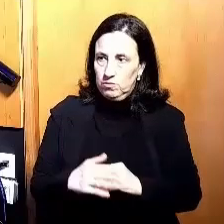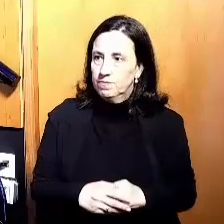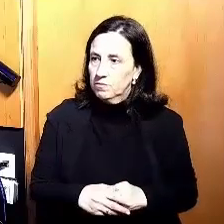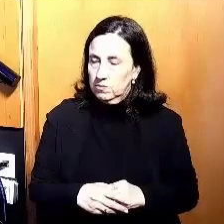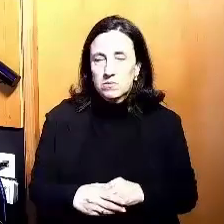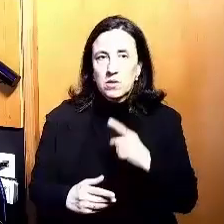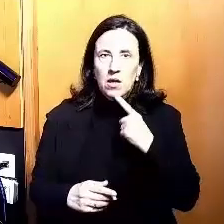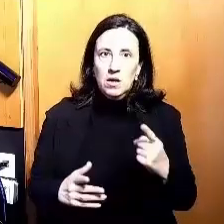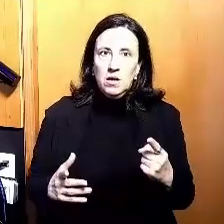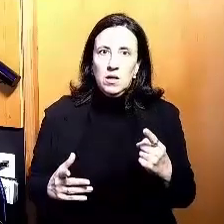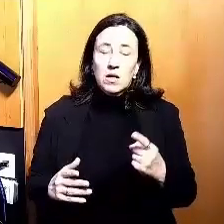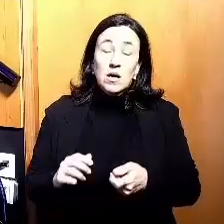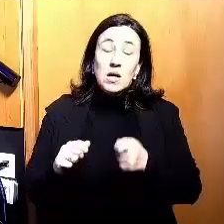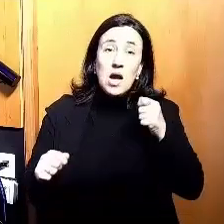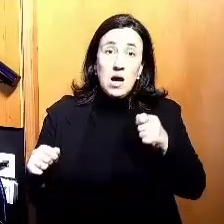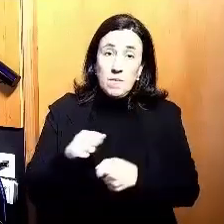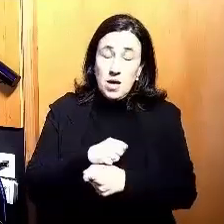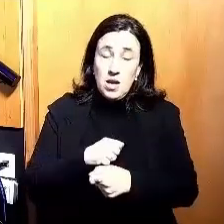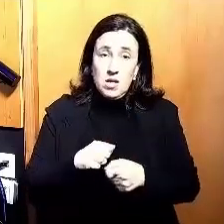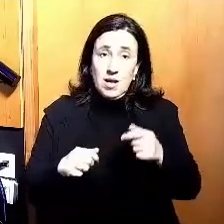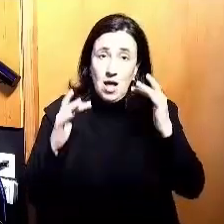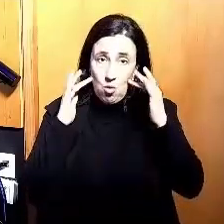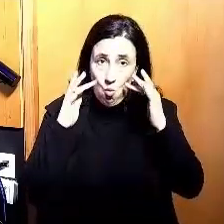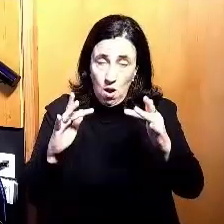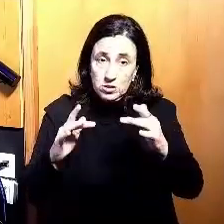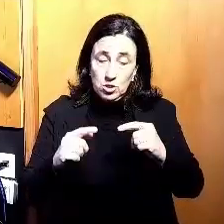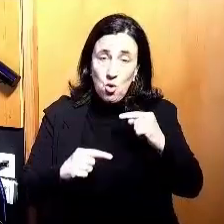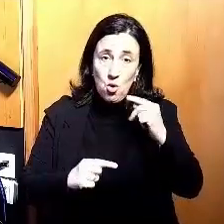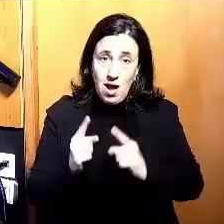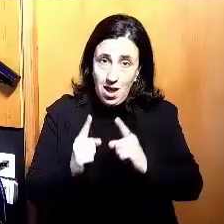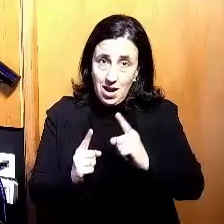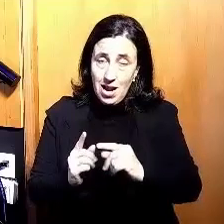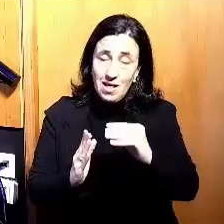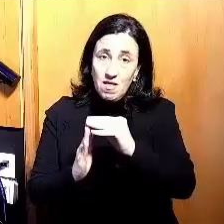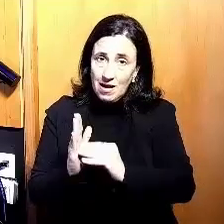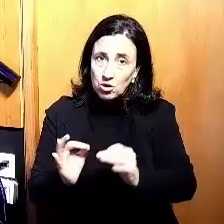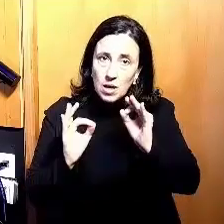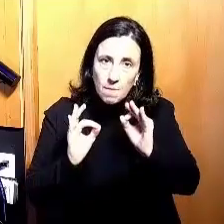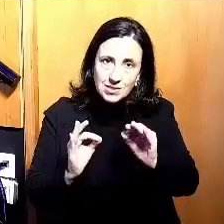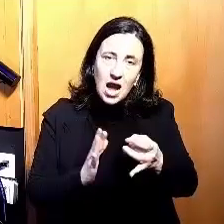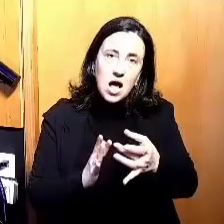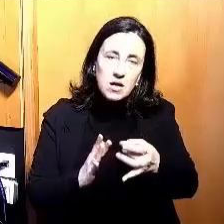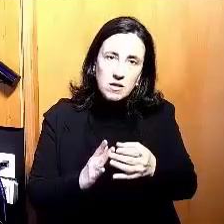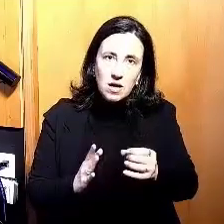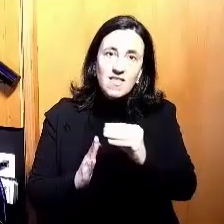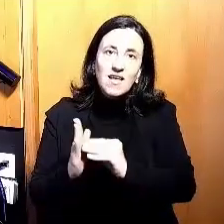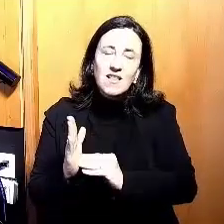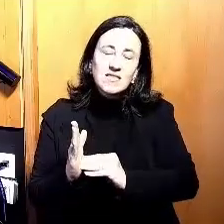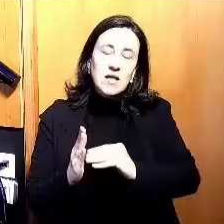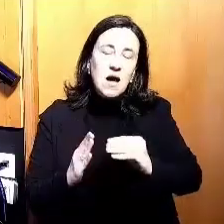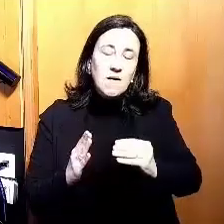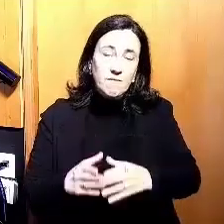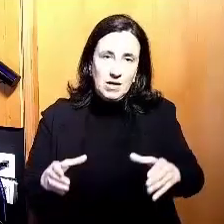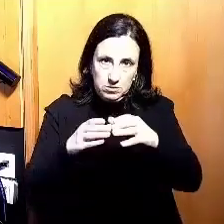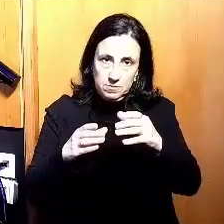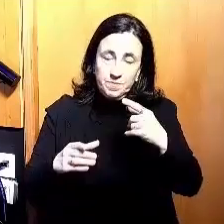Eu acabaria com a divisão de encarregado de dados pessoais e encarregado de dados abertos. Tem que ou